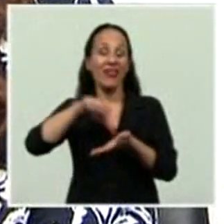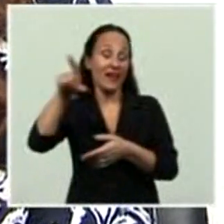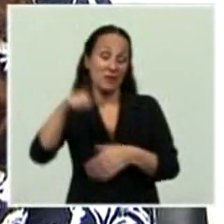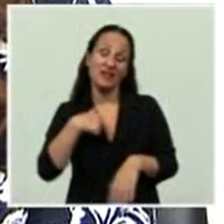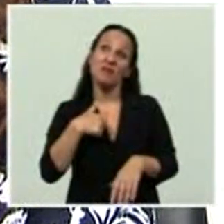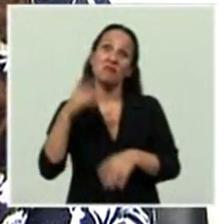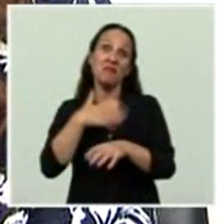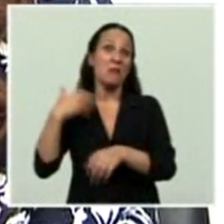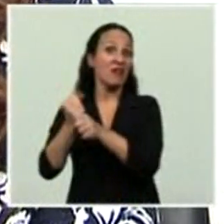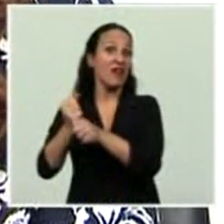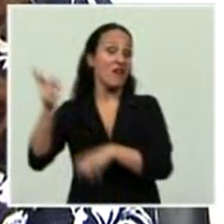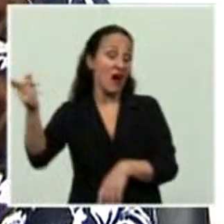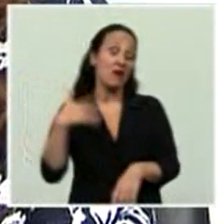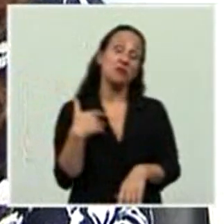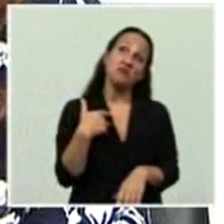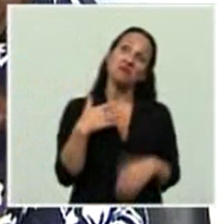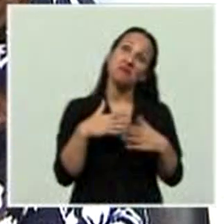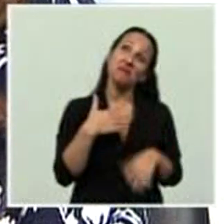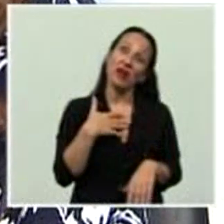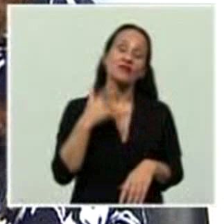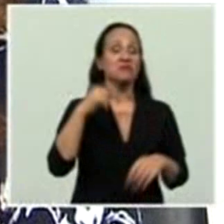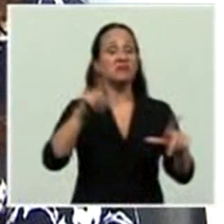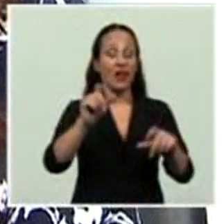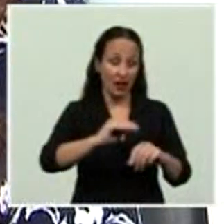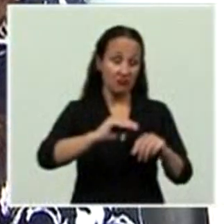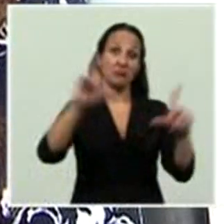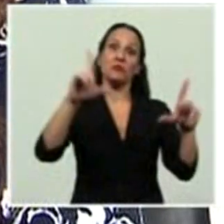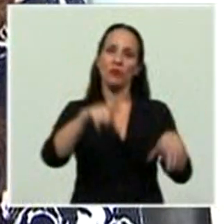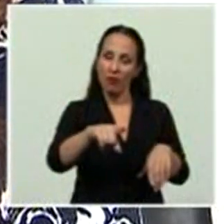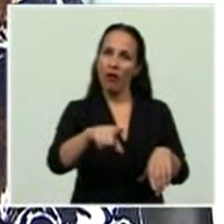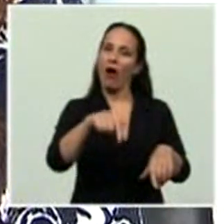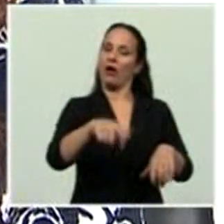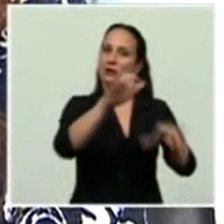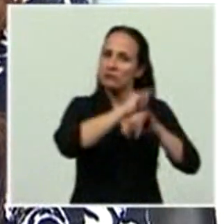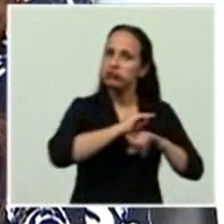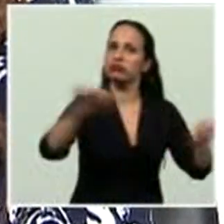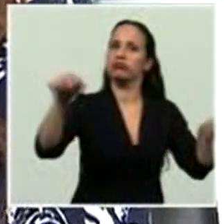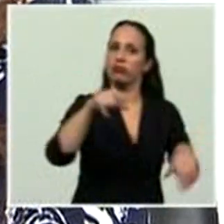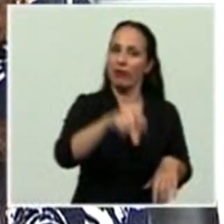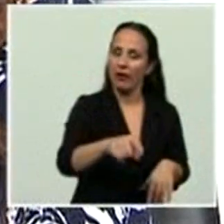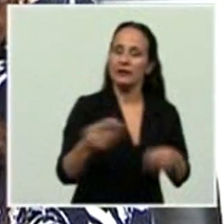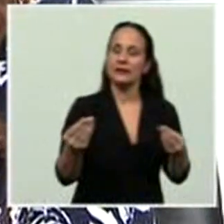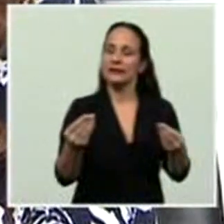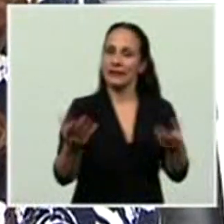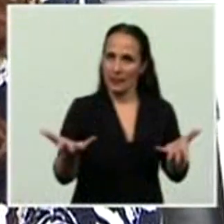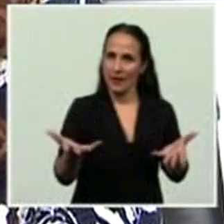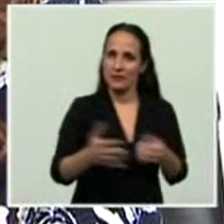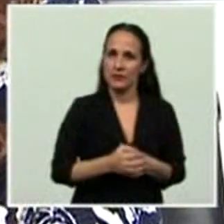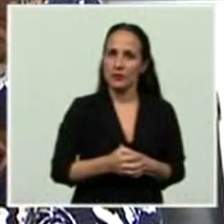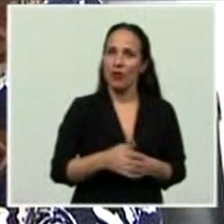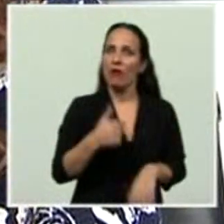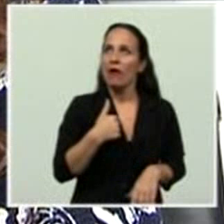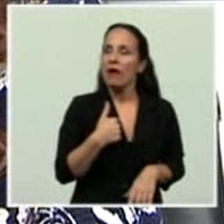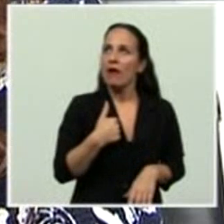trabajando cuando eh prendí la televisión y estaban anunciando lo que había sucedido y